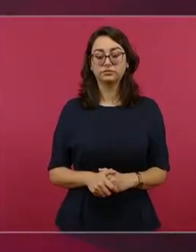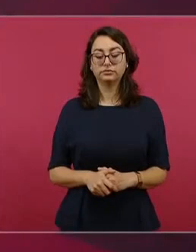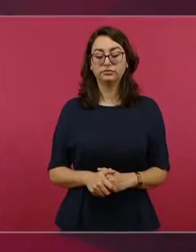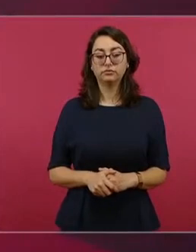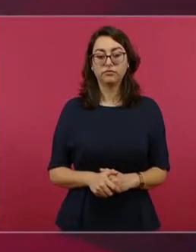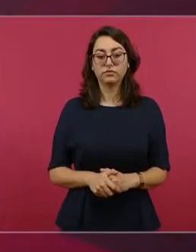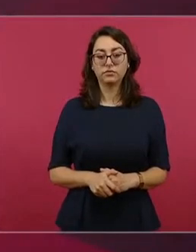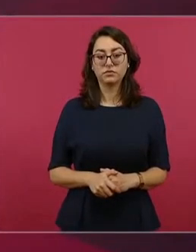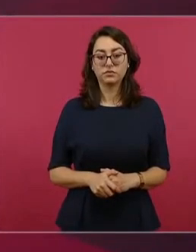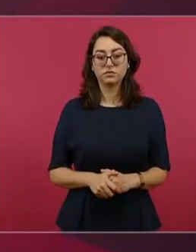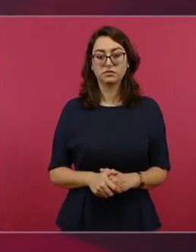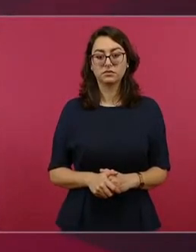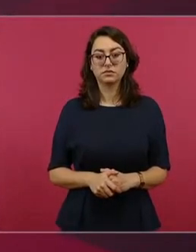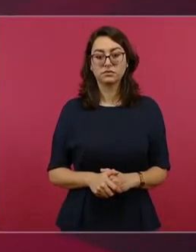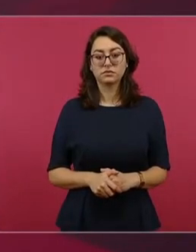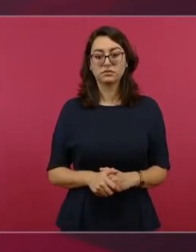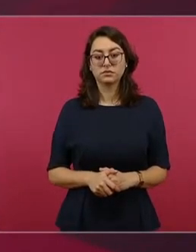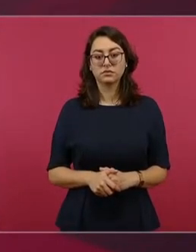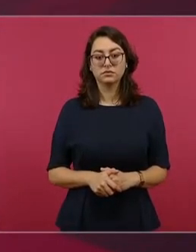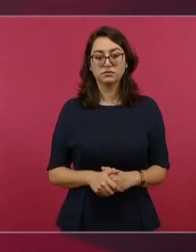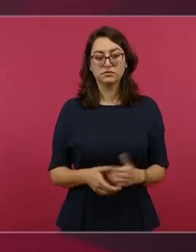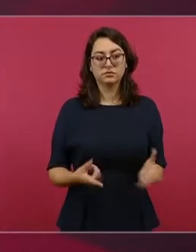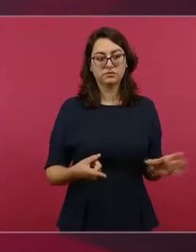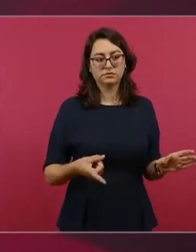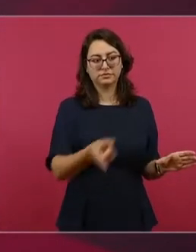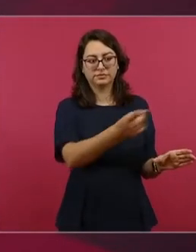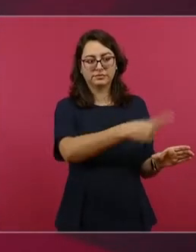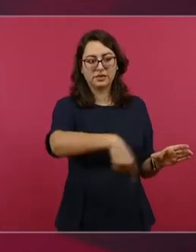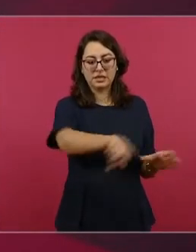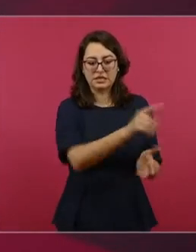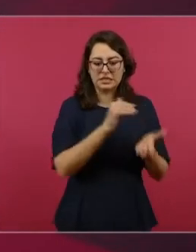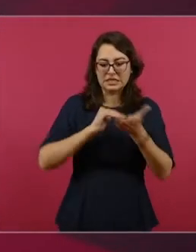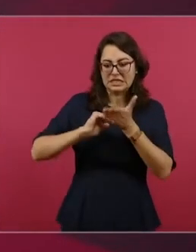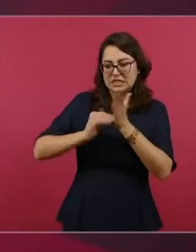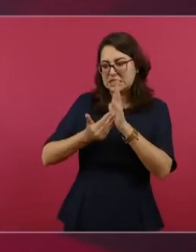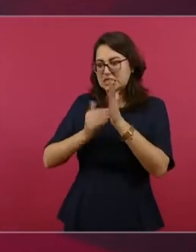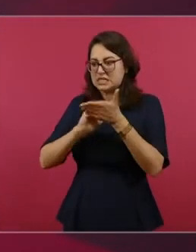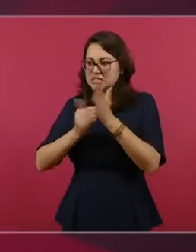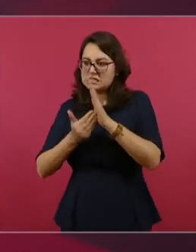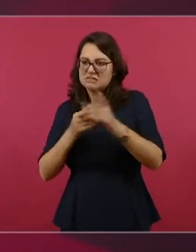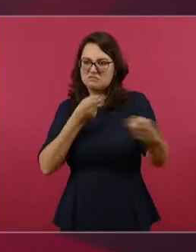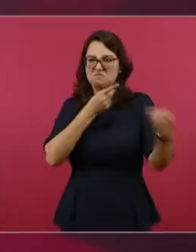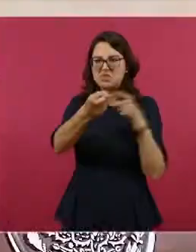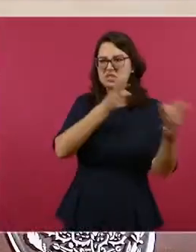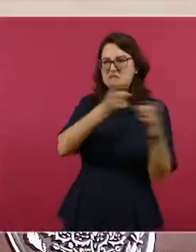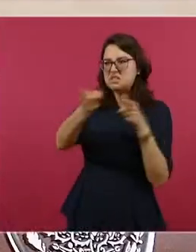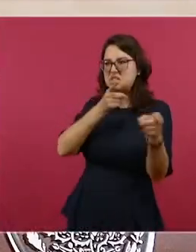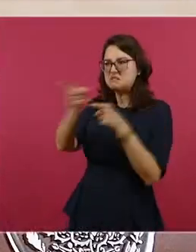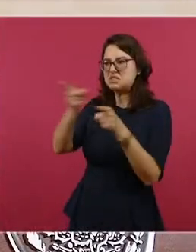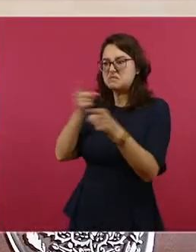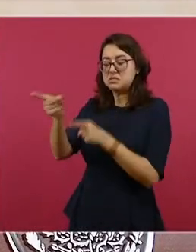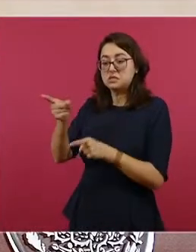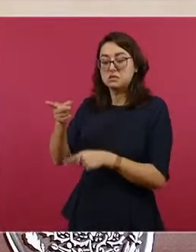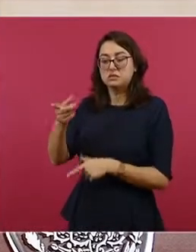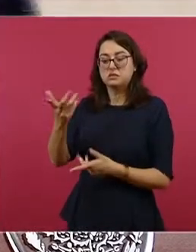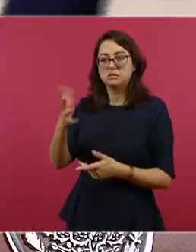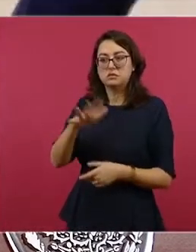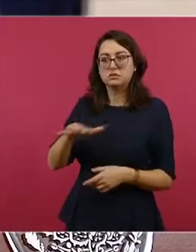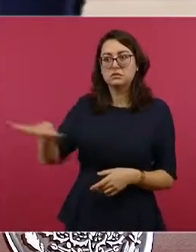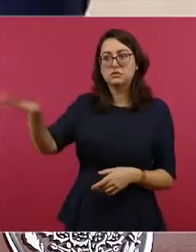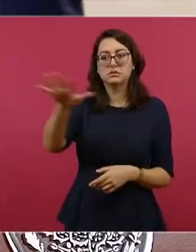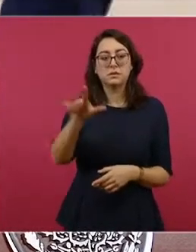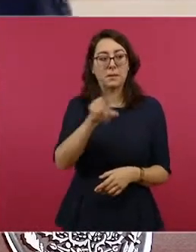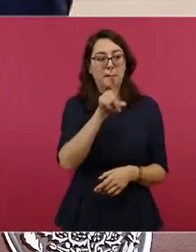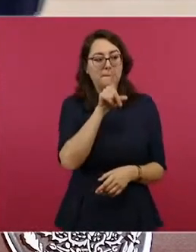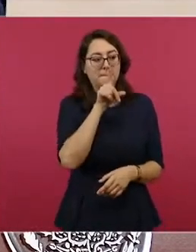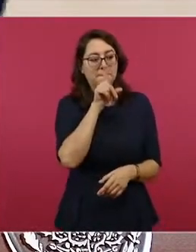preocuparnos, ni mucho menos caer en provocaciones? No tocarlos,